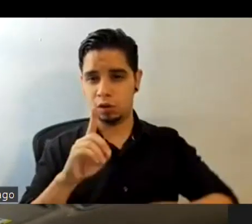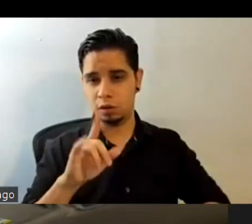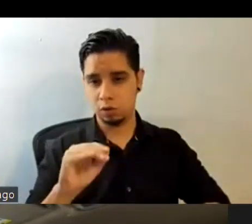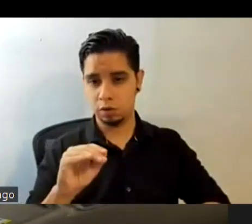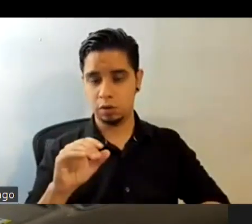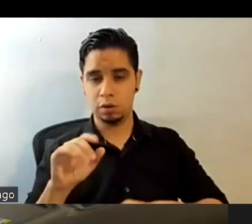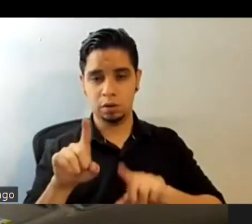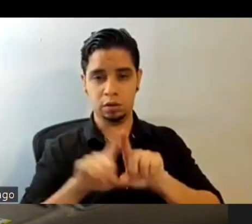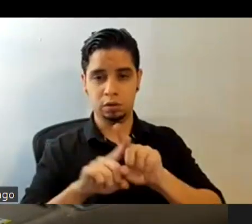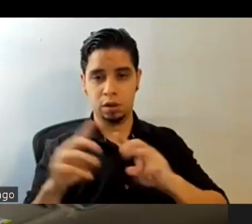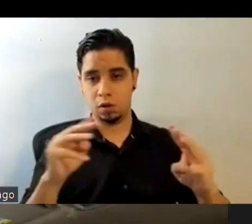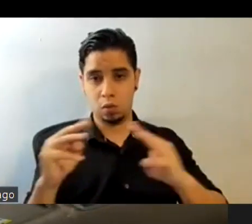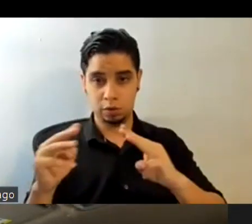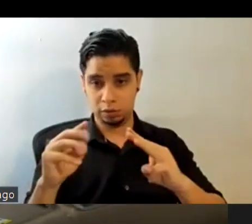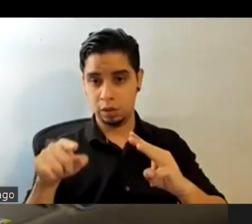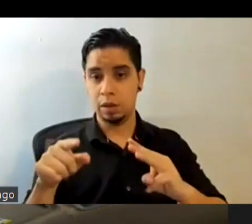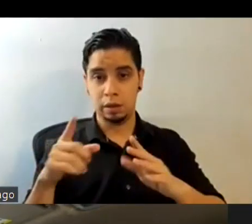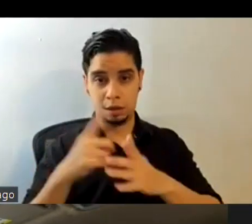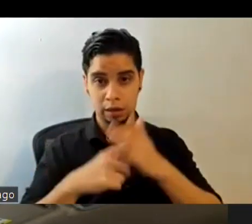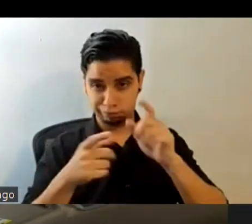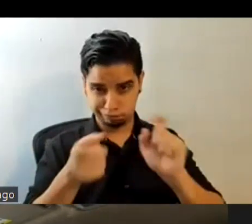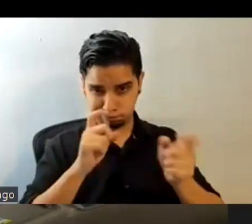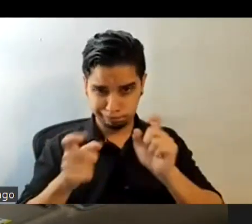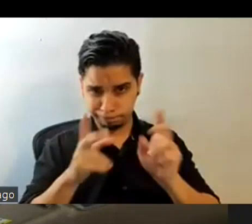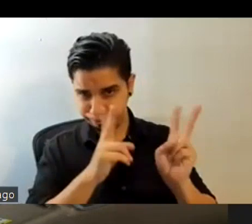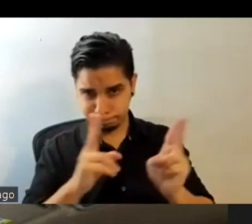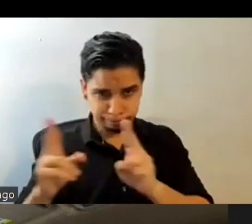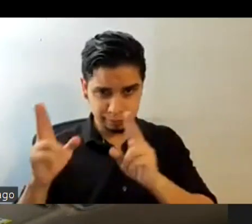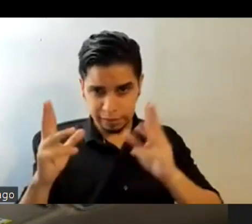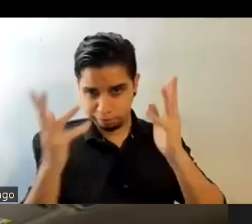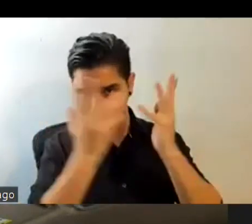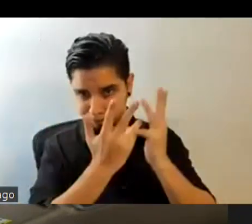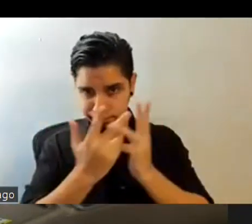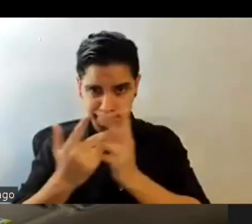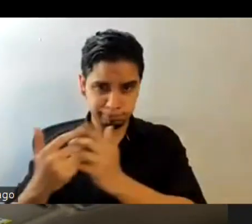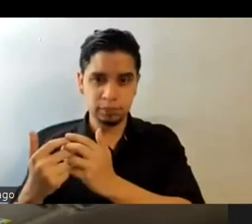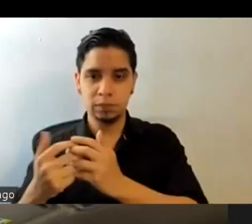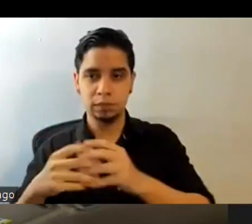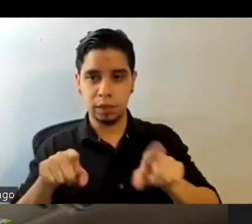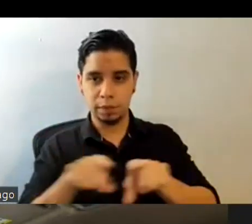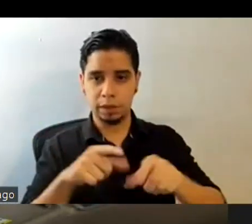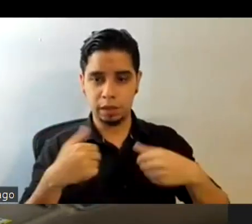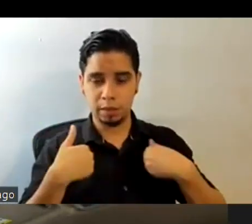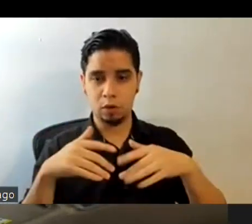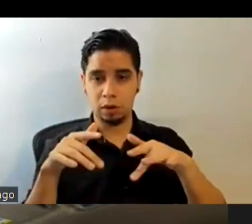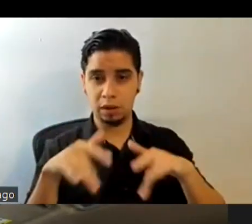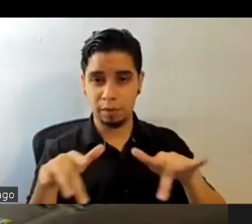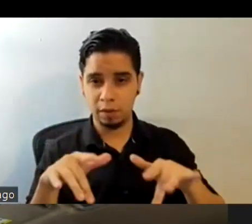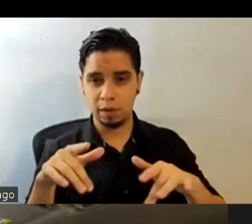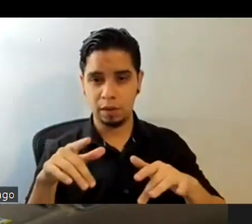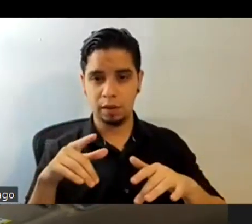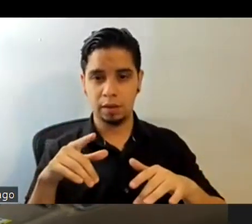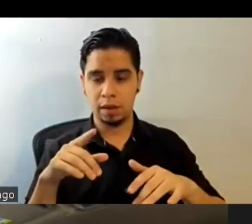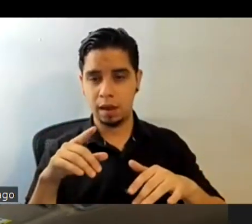de Raiders of the Lost Ark, y las editábamos y le poníamos esas escenas. A veces teníamos grabaciones de las películas